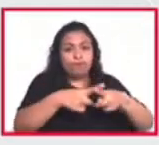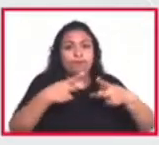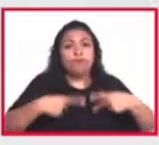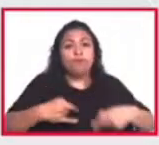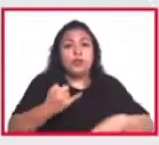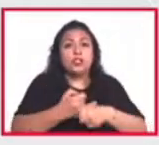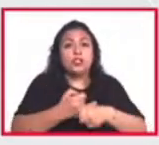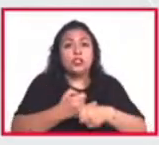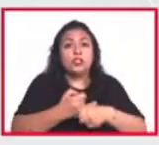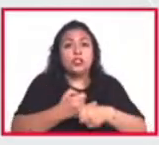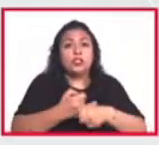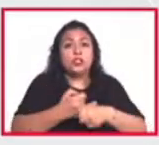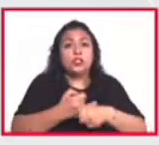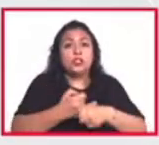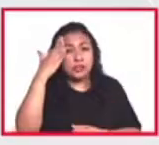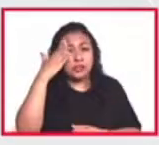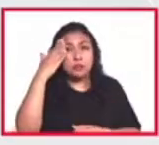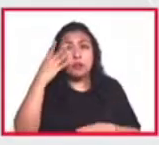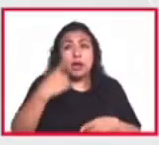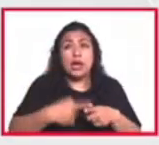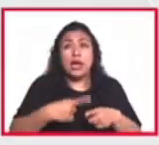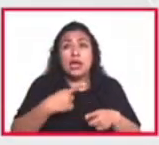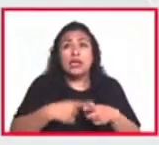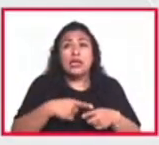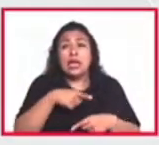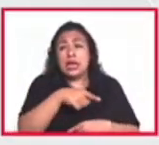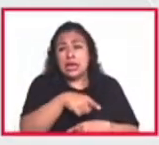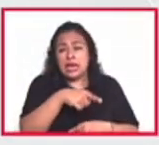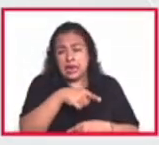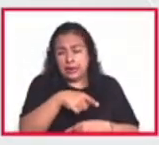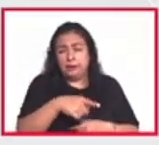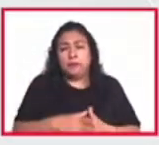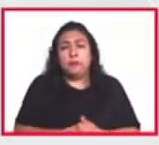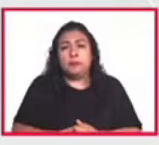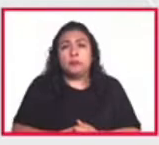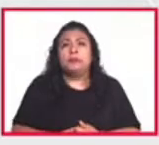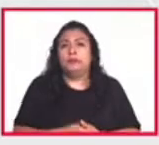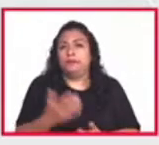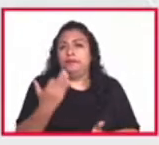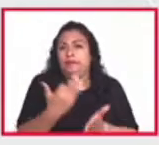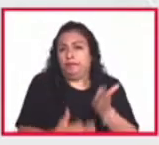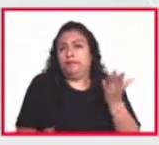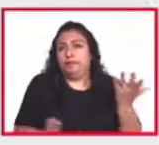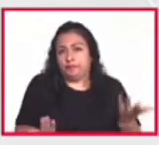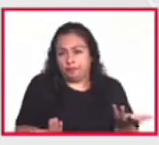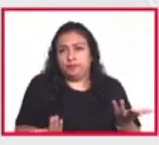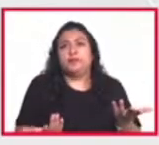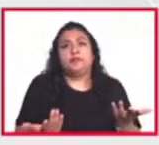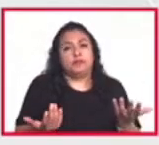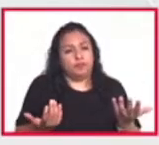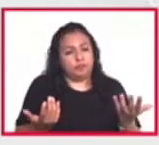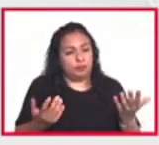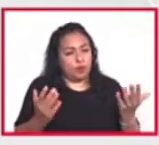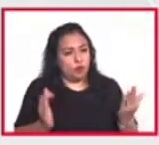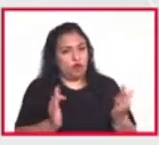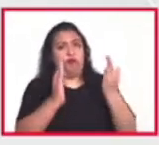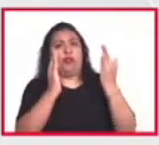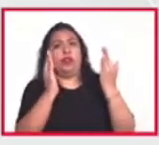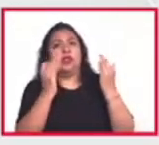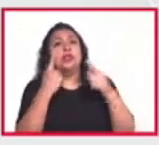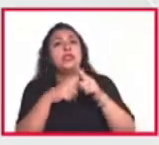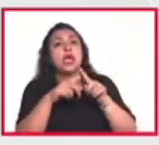principal, que es el conquistador. Es el personaje que nos hace falta, ¿no? O sea, confrontar es el